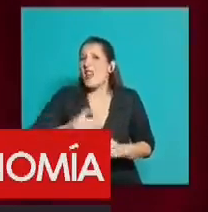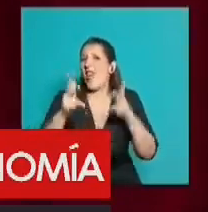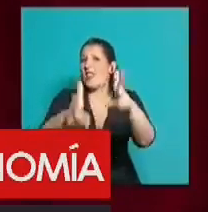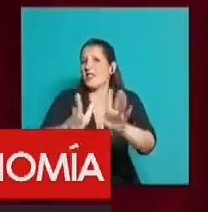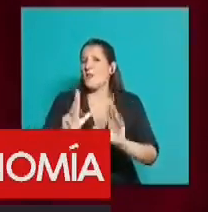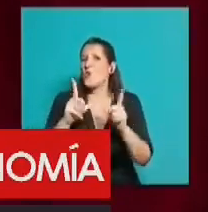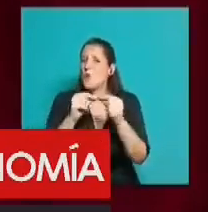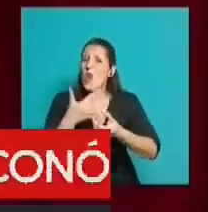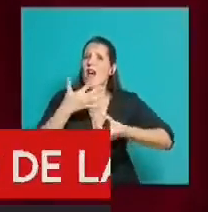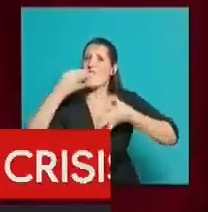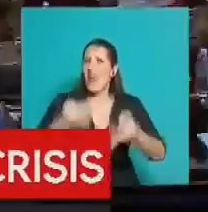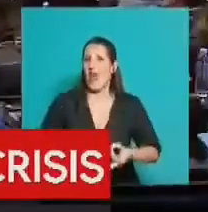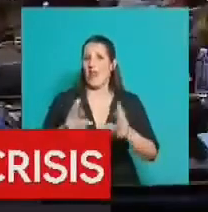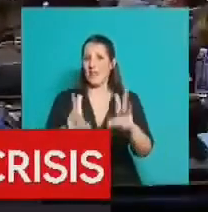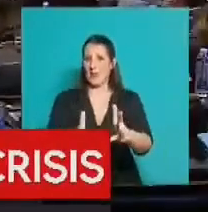verdad.